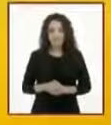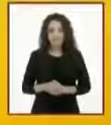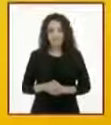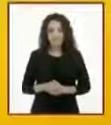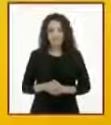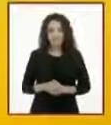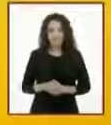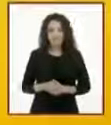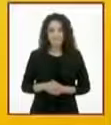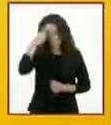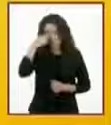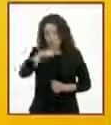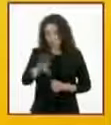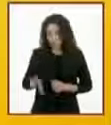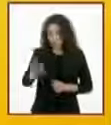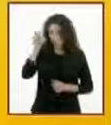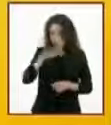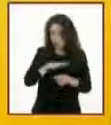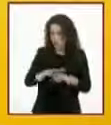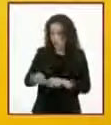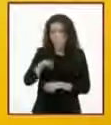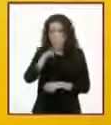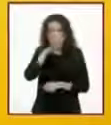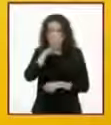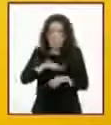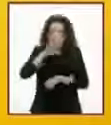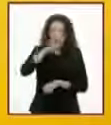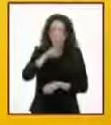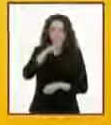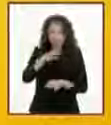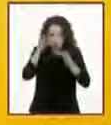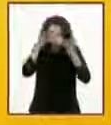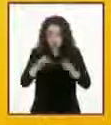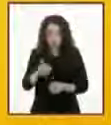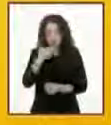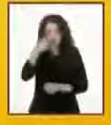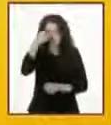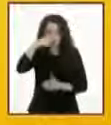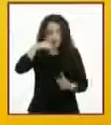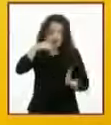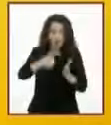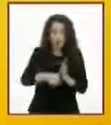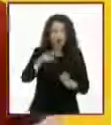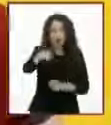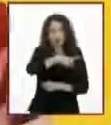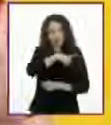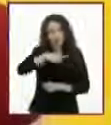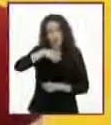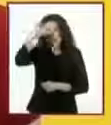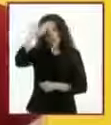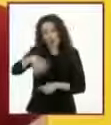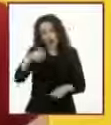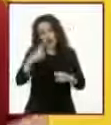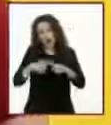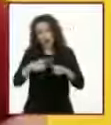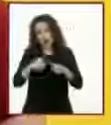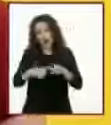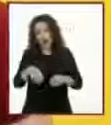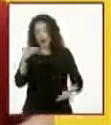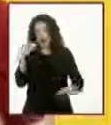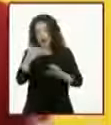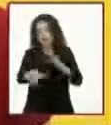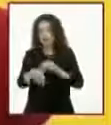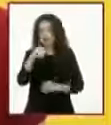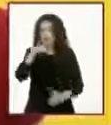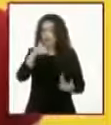Para elegir la fórmula de cortesía más adecuada en una carta formal, se debe saber a quién va dirigida. Por ejemplo, al director de una